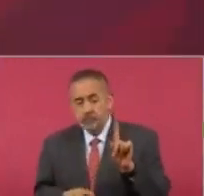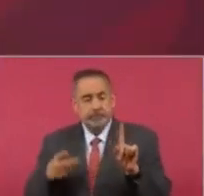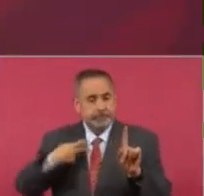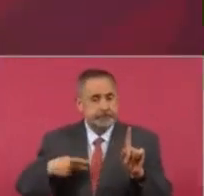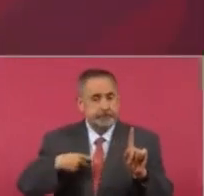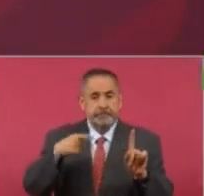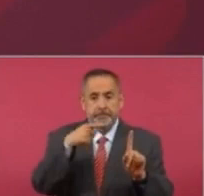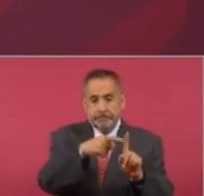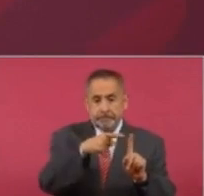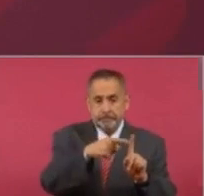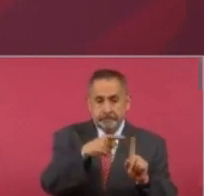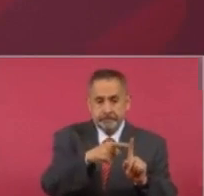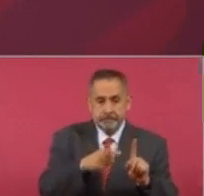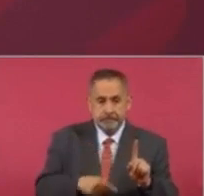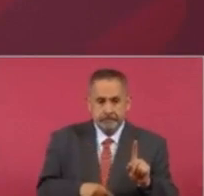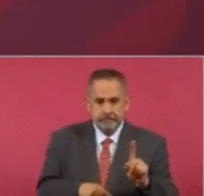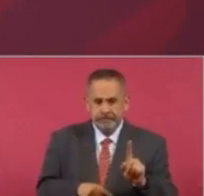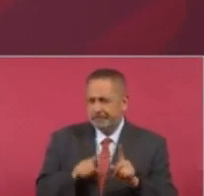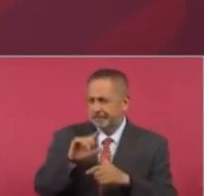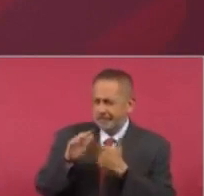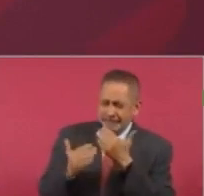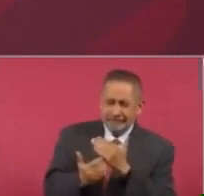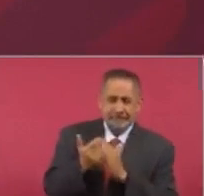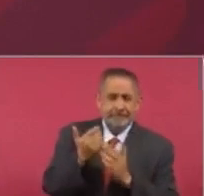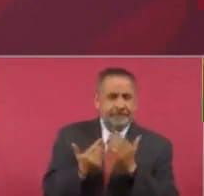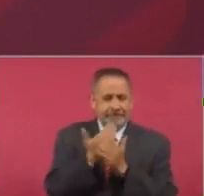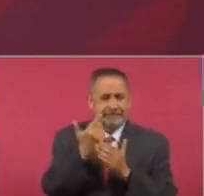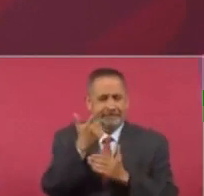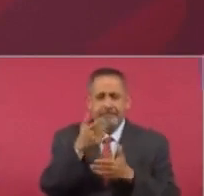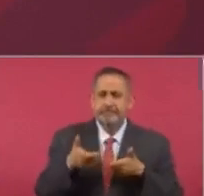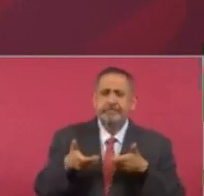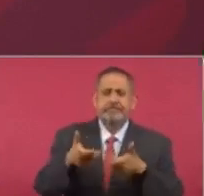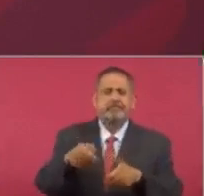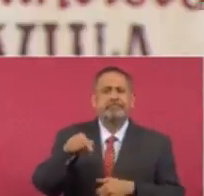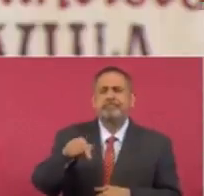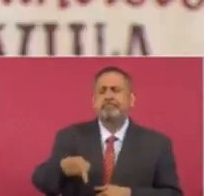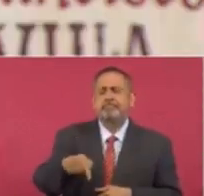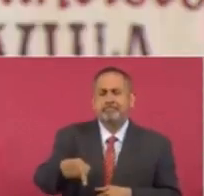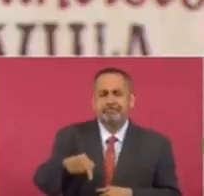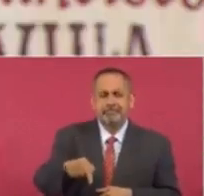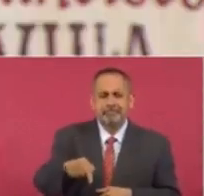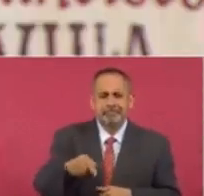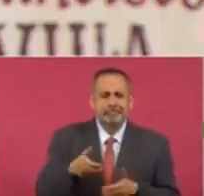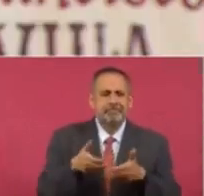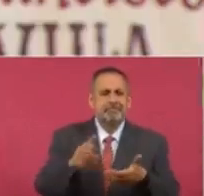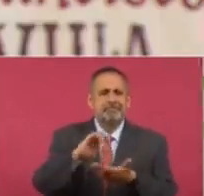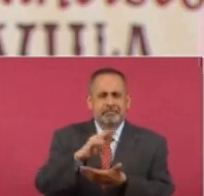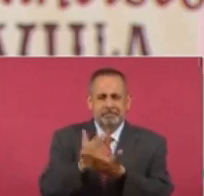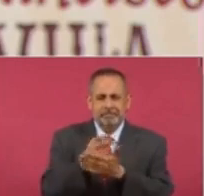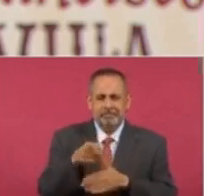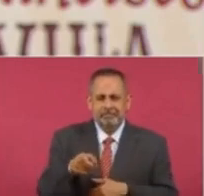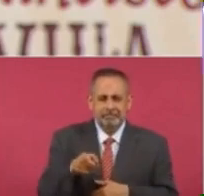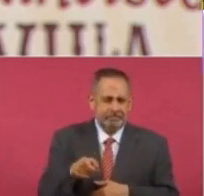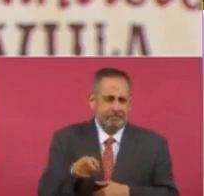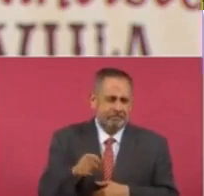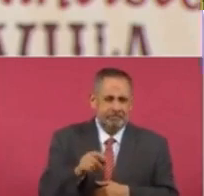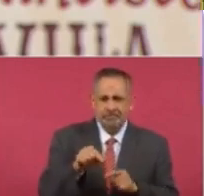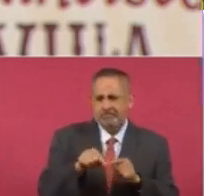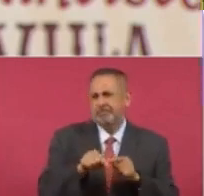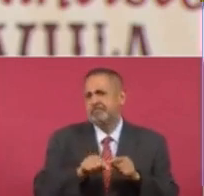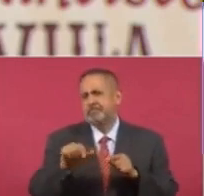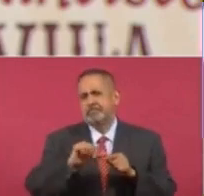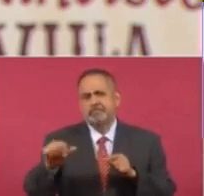fue atacada a las 7 de la mañana en el camino de la salida de Reynosa hacia